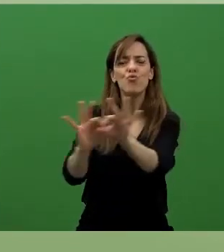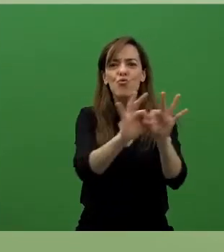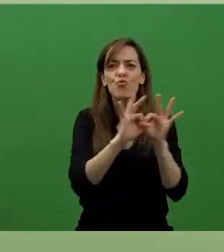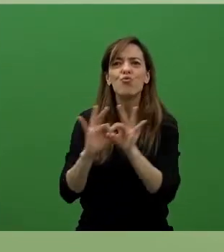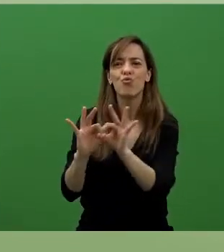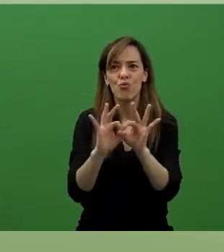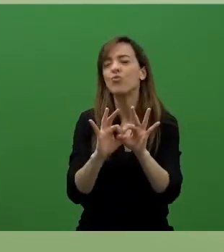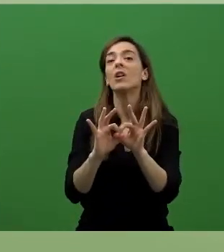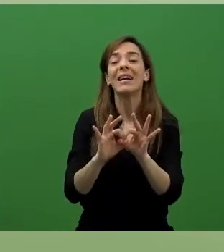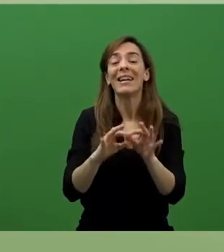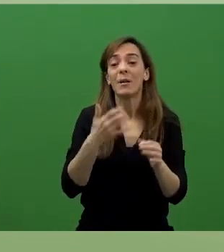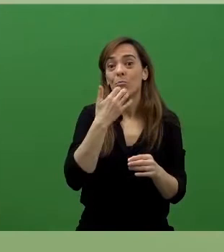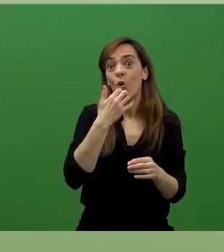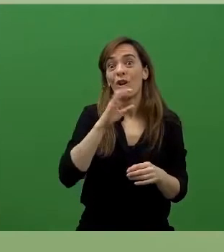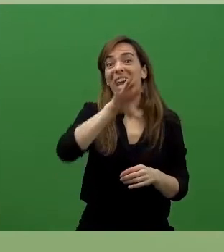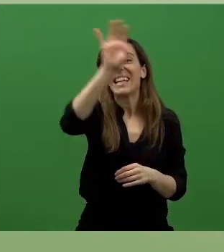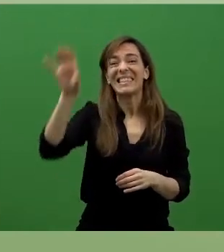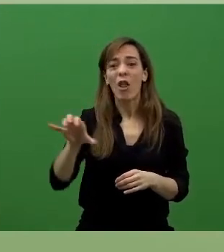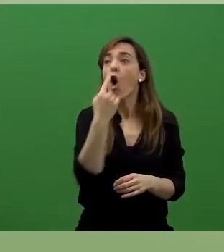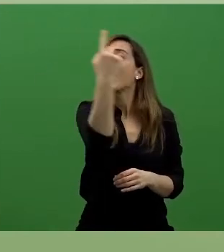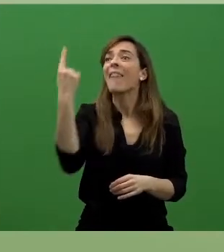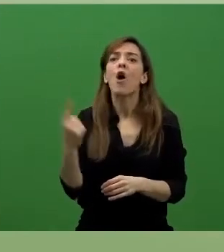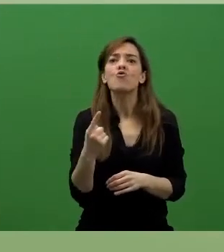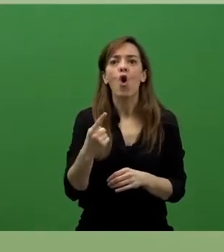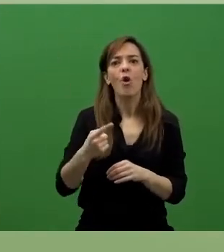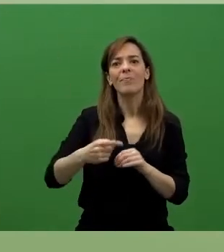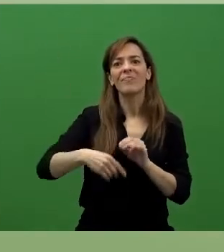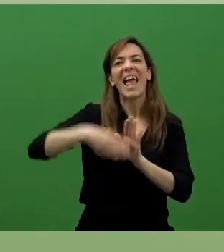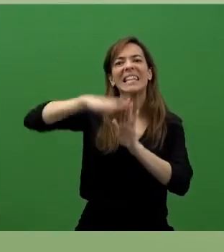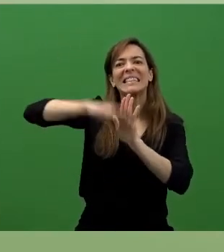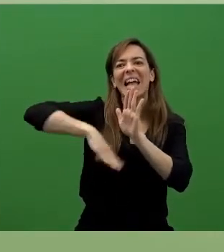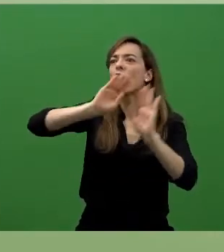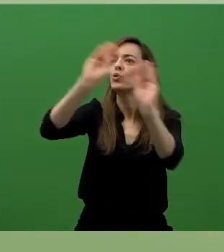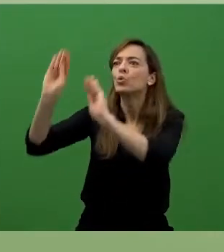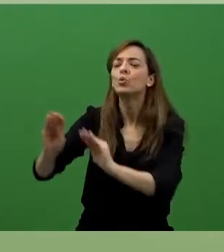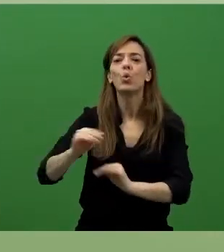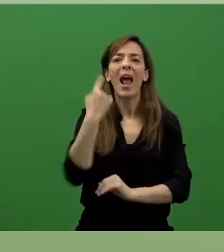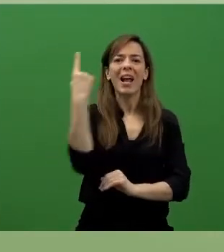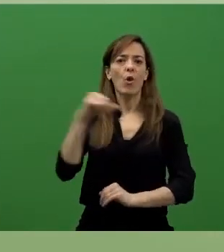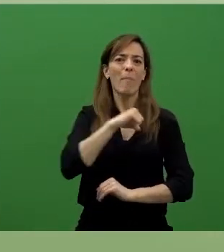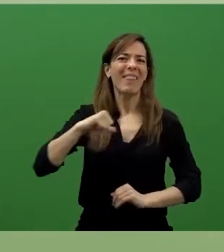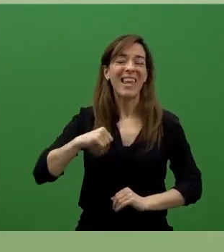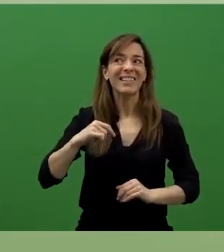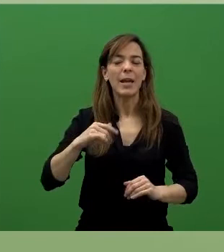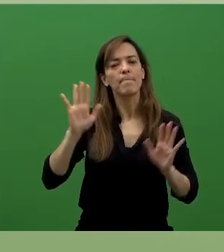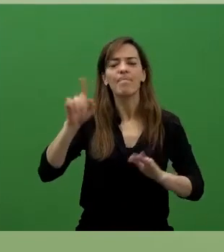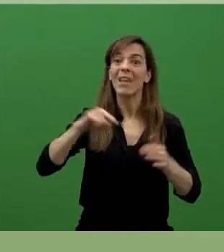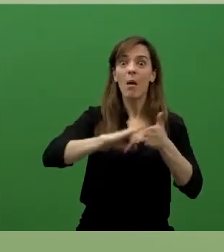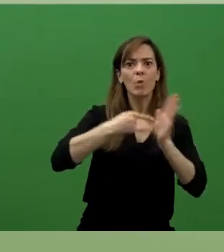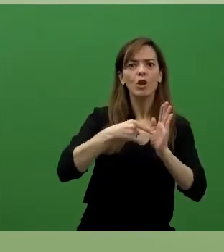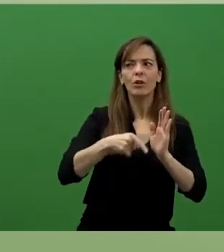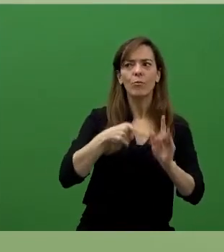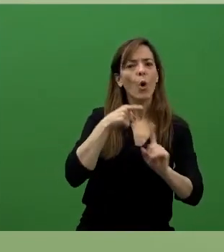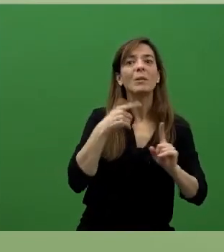muy desgregadas, ¿no? Cada uno utiliza sus estándares, cada uno pues, es independiente y lo que pretendíamos aquí era pues,